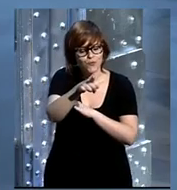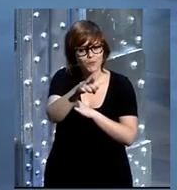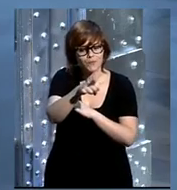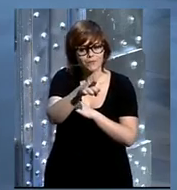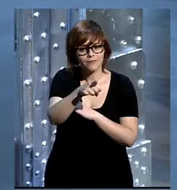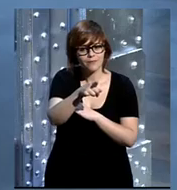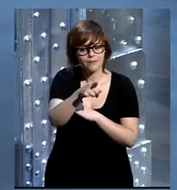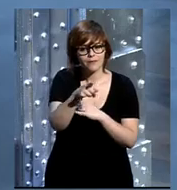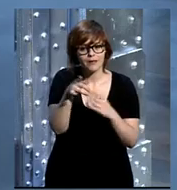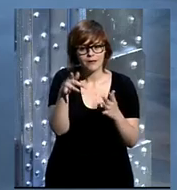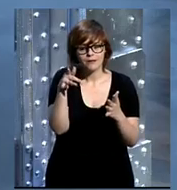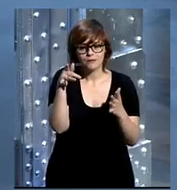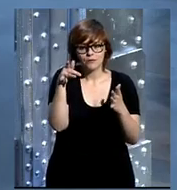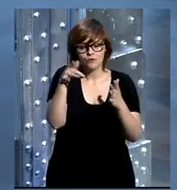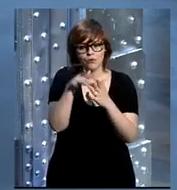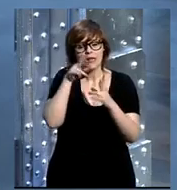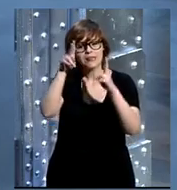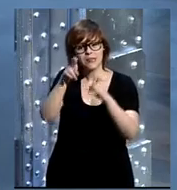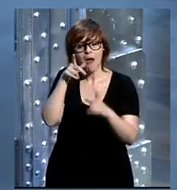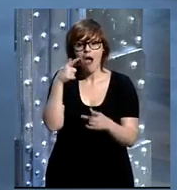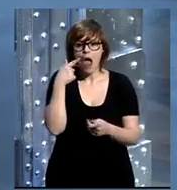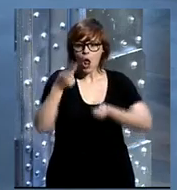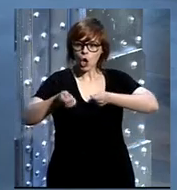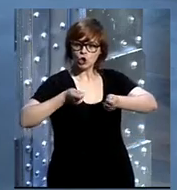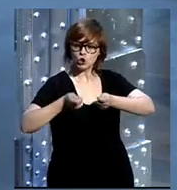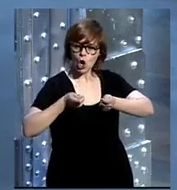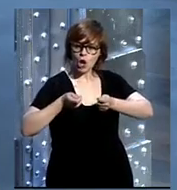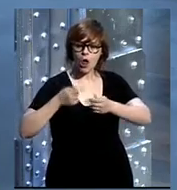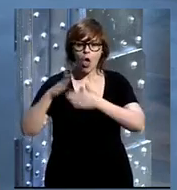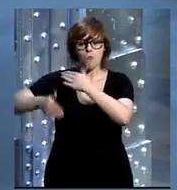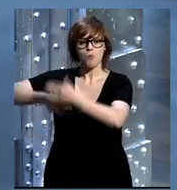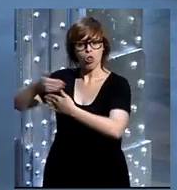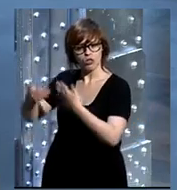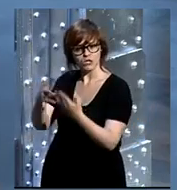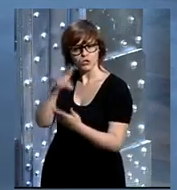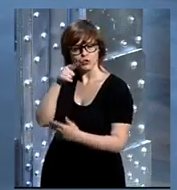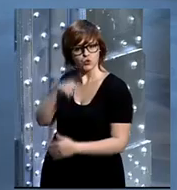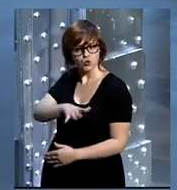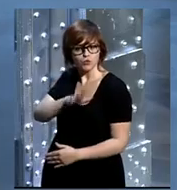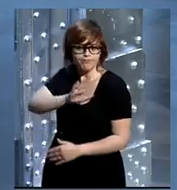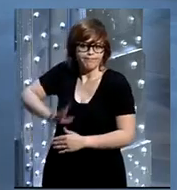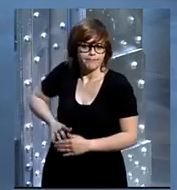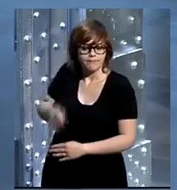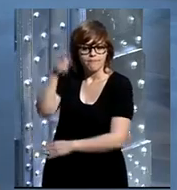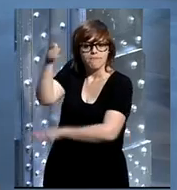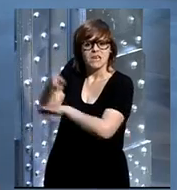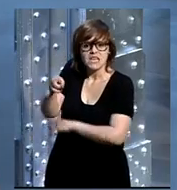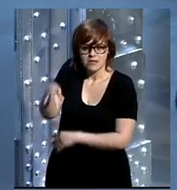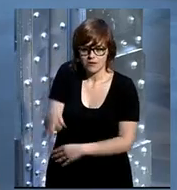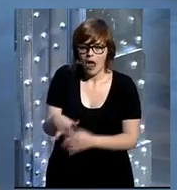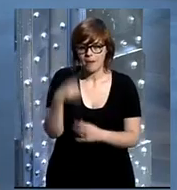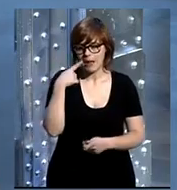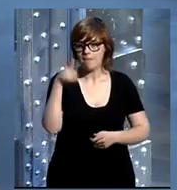del tratamiento del controlador y el procesador. Claro, el controlador, como bien saben, es quien decide